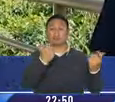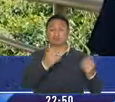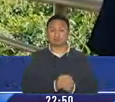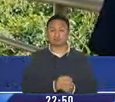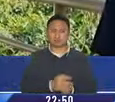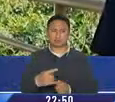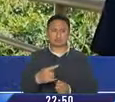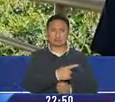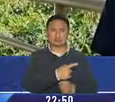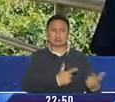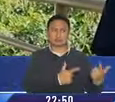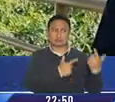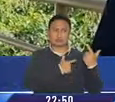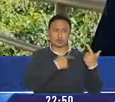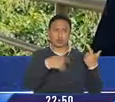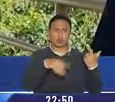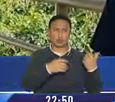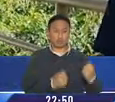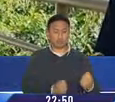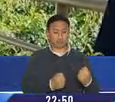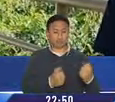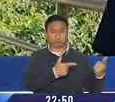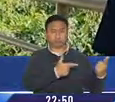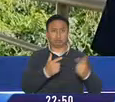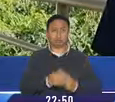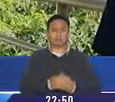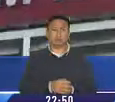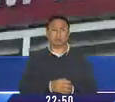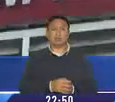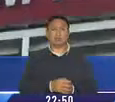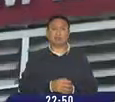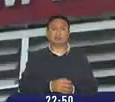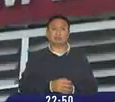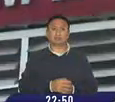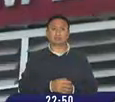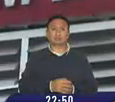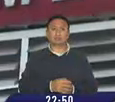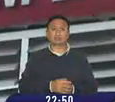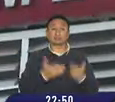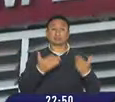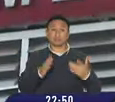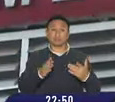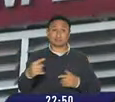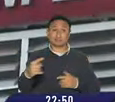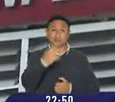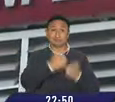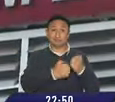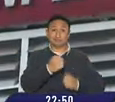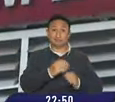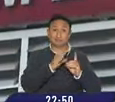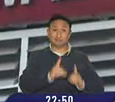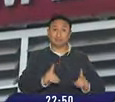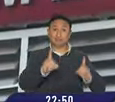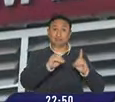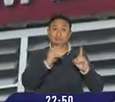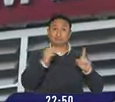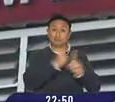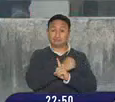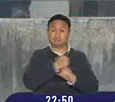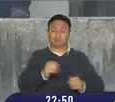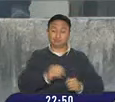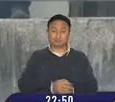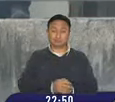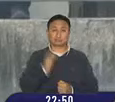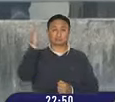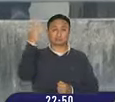poderío militar de esta facción criminal que opera en la región. Tras los nuevos decesos, la cifra de antisociales abatidos en